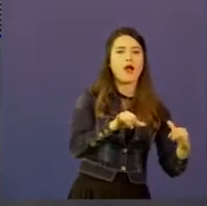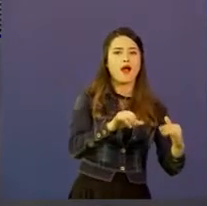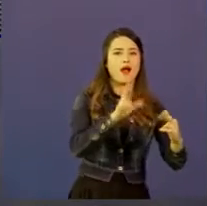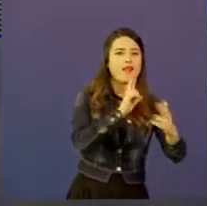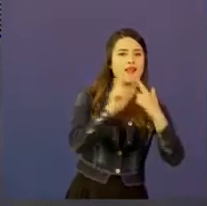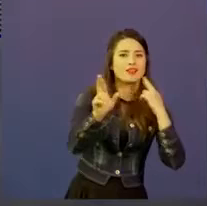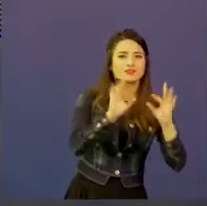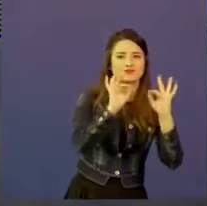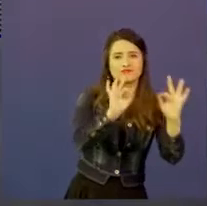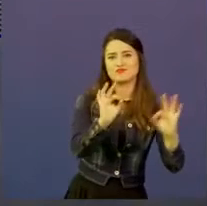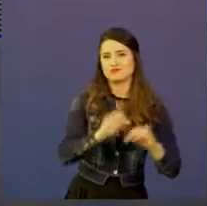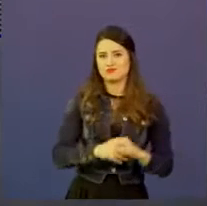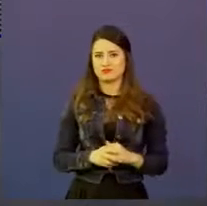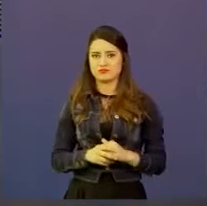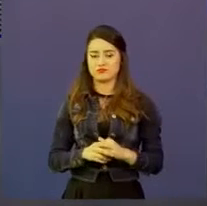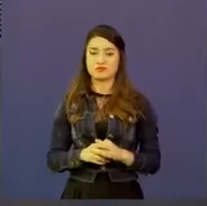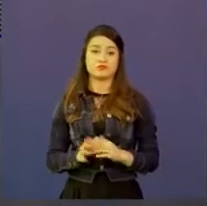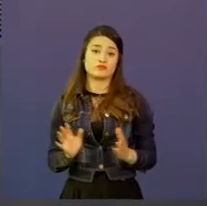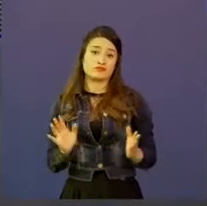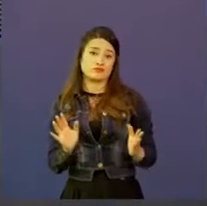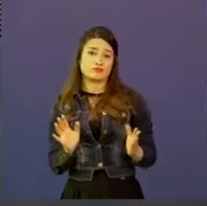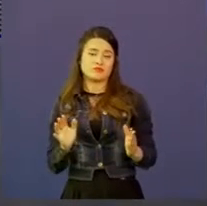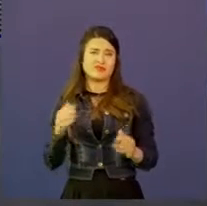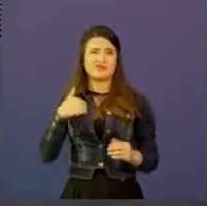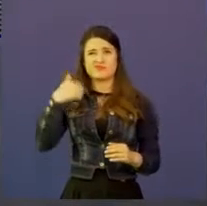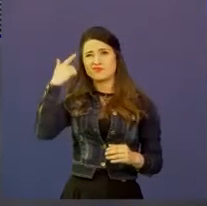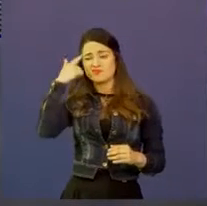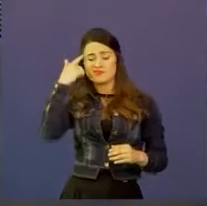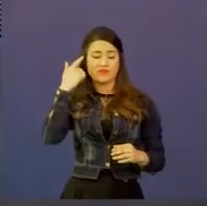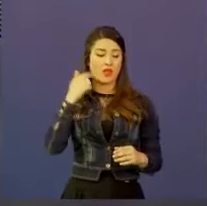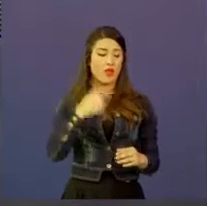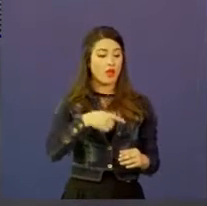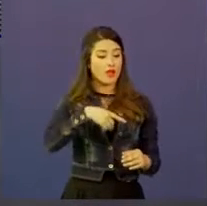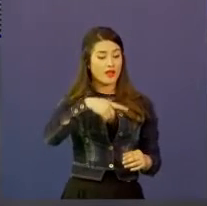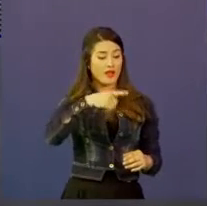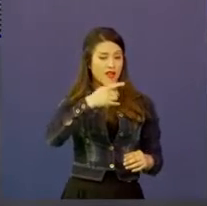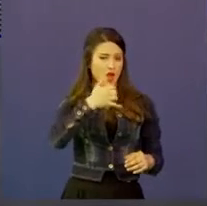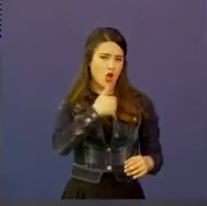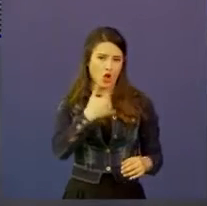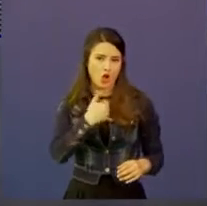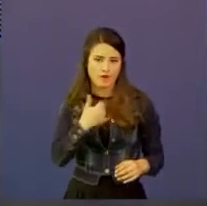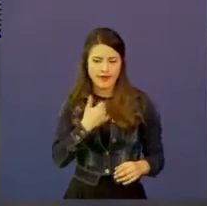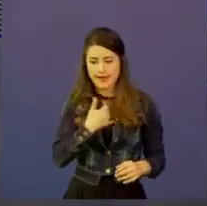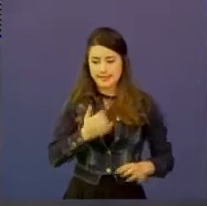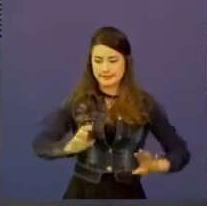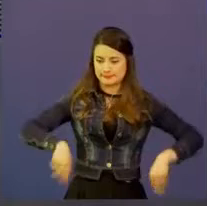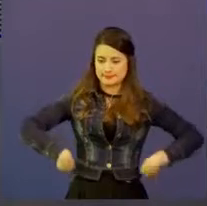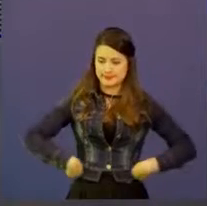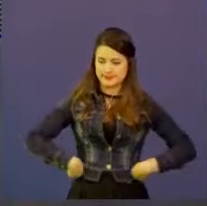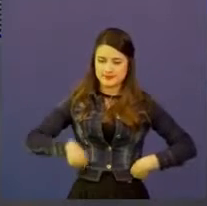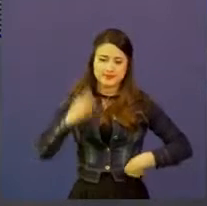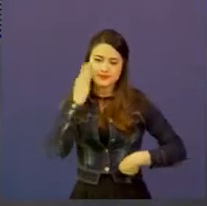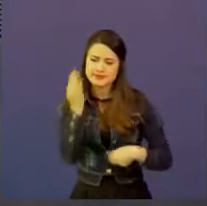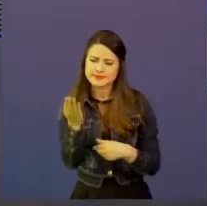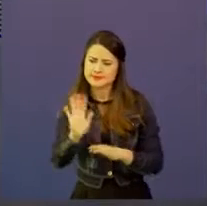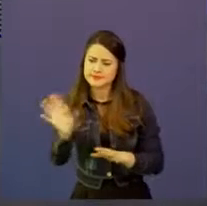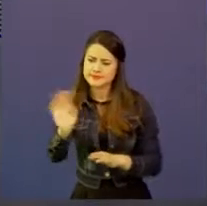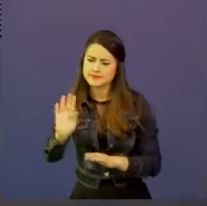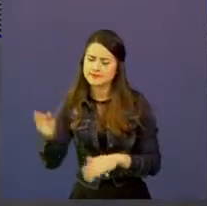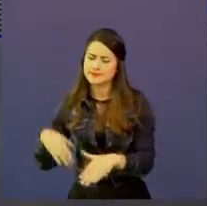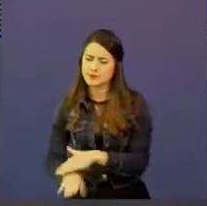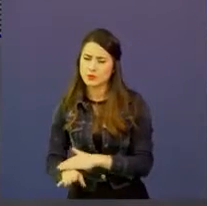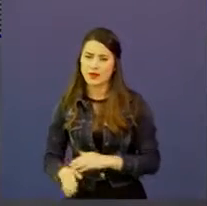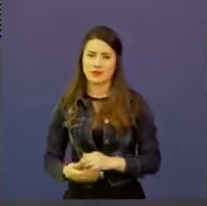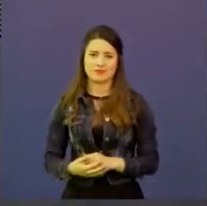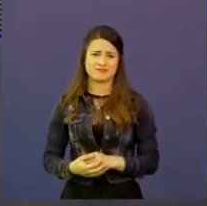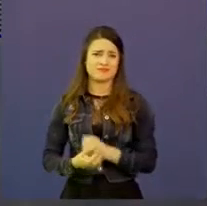los jóvenes no estén pegados a un teléfono celular es imposible. Lo que